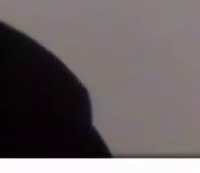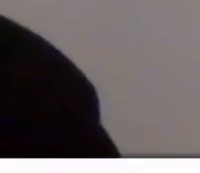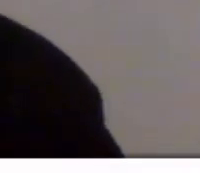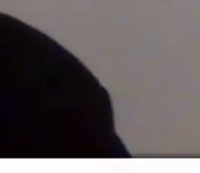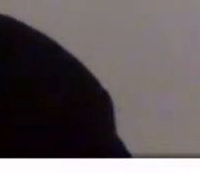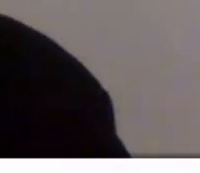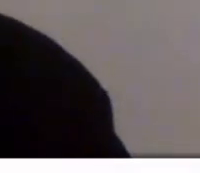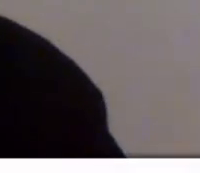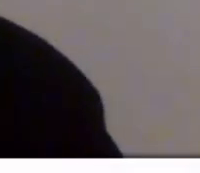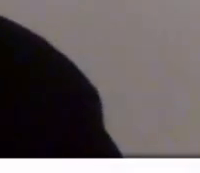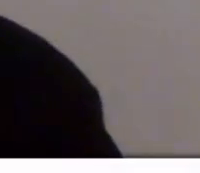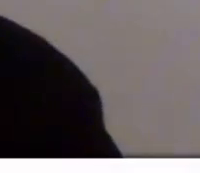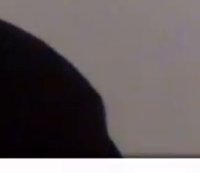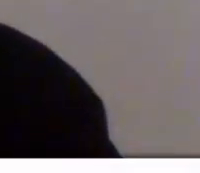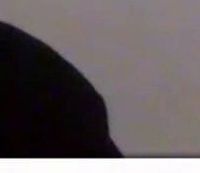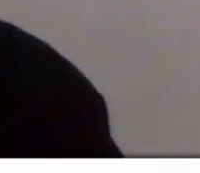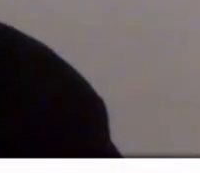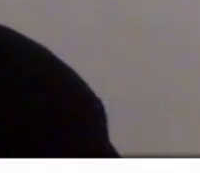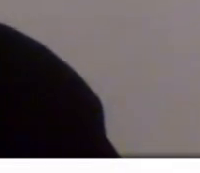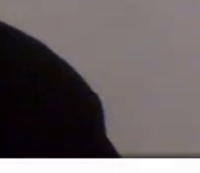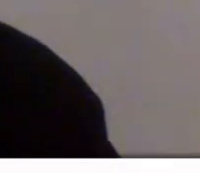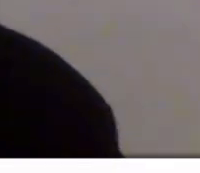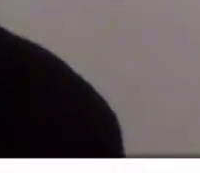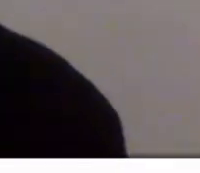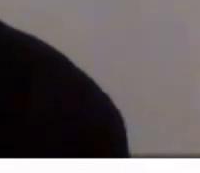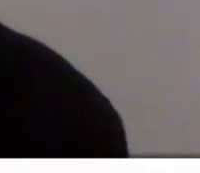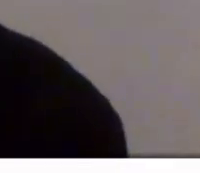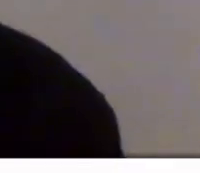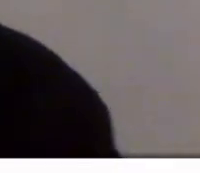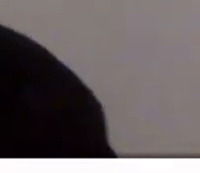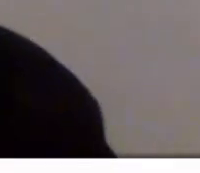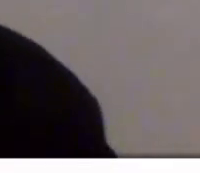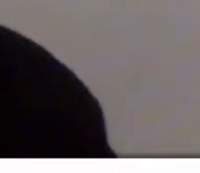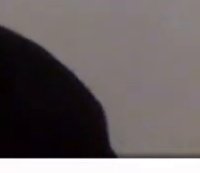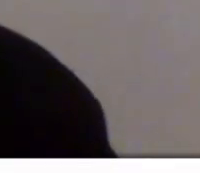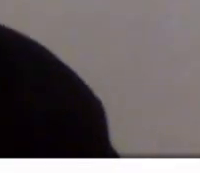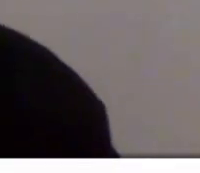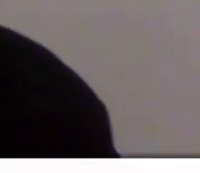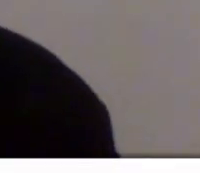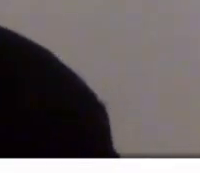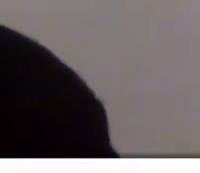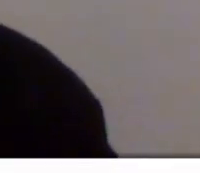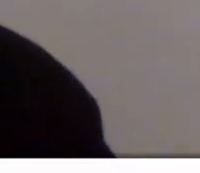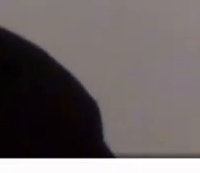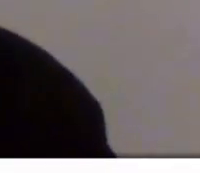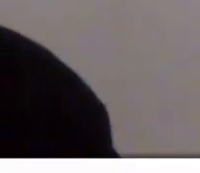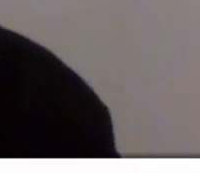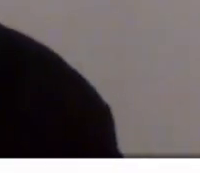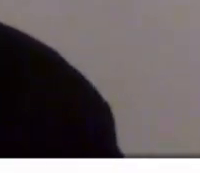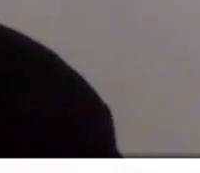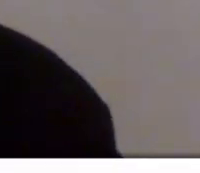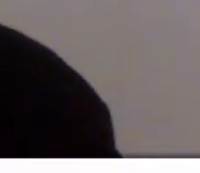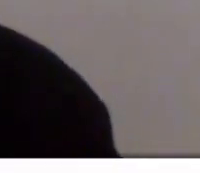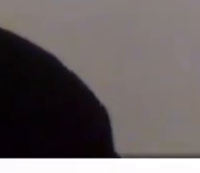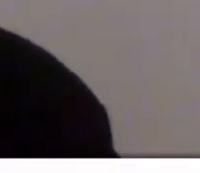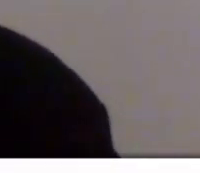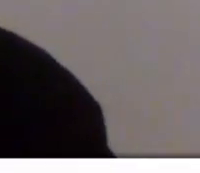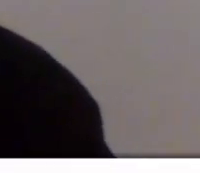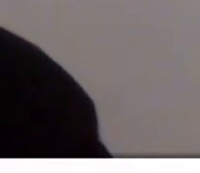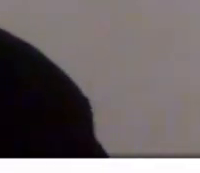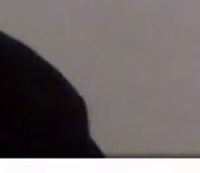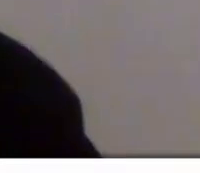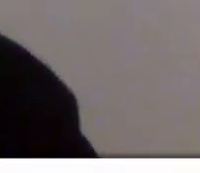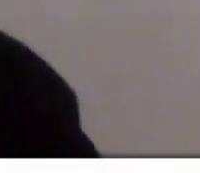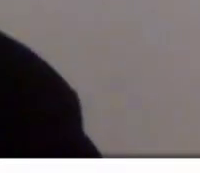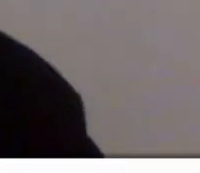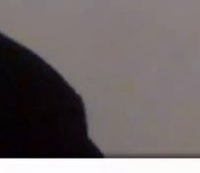revolución hay que descontentar a la riqueza acumulada, que en pocas manos funciona como el agua estancada que pudre los demás sectores